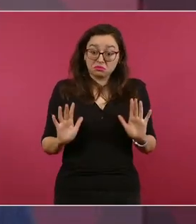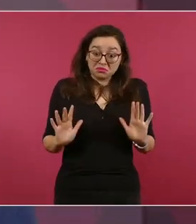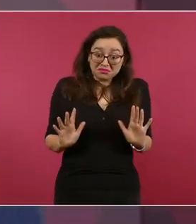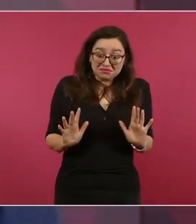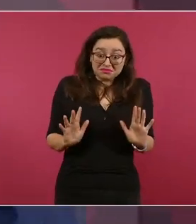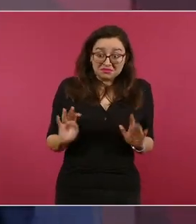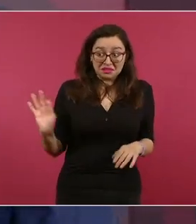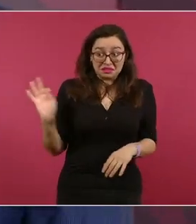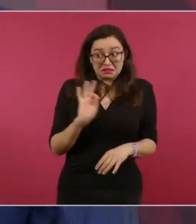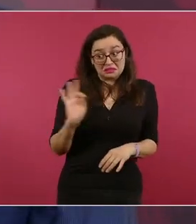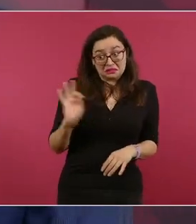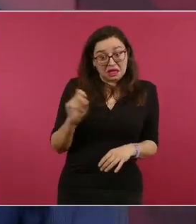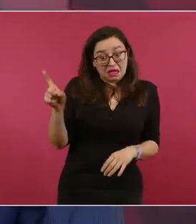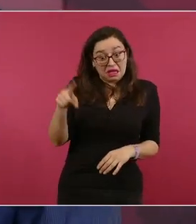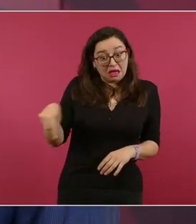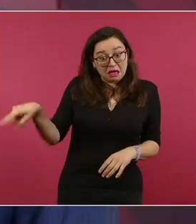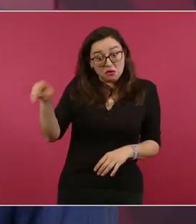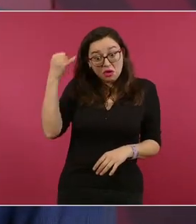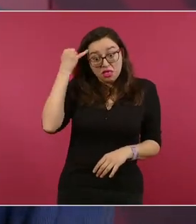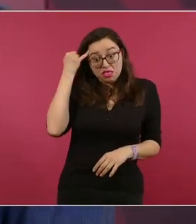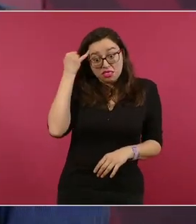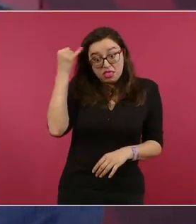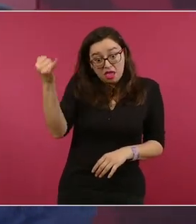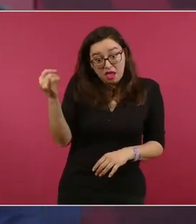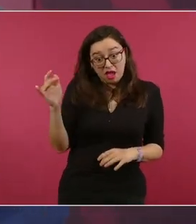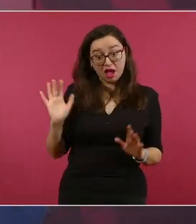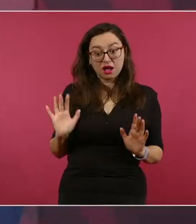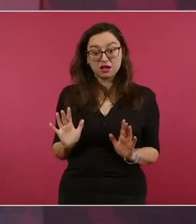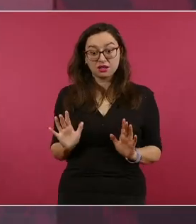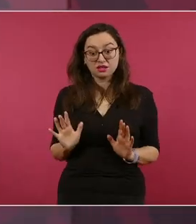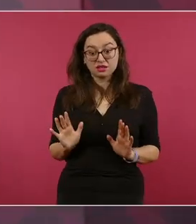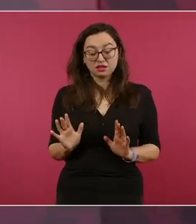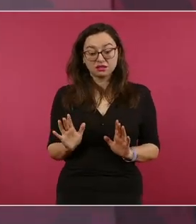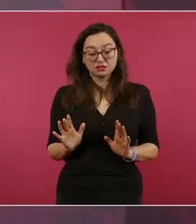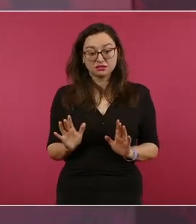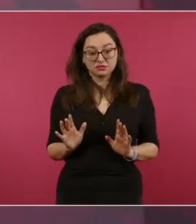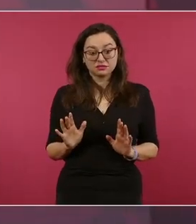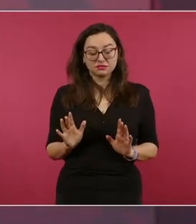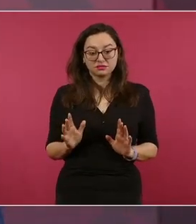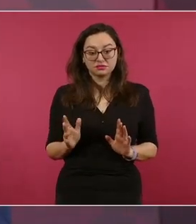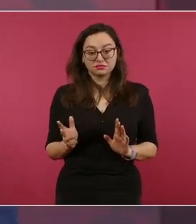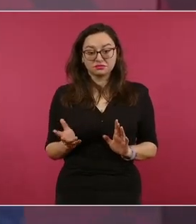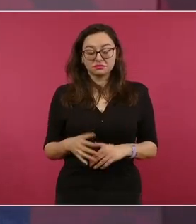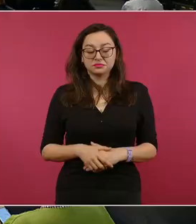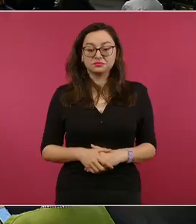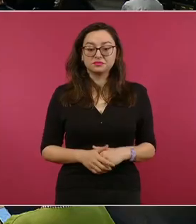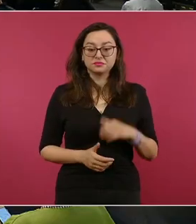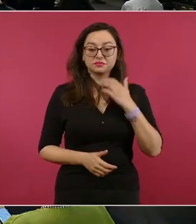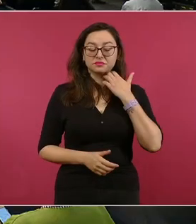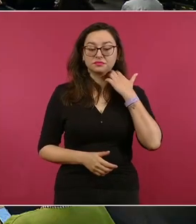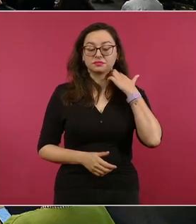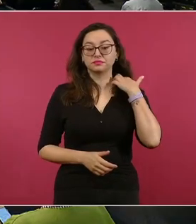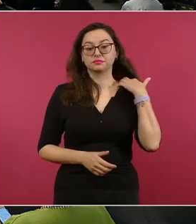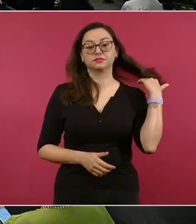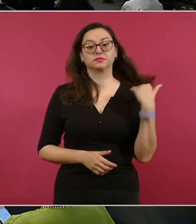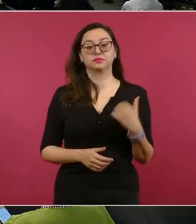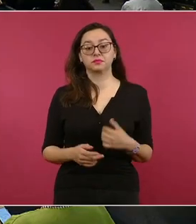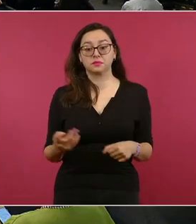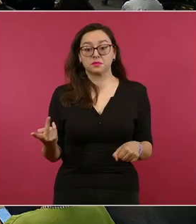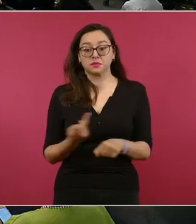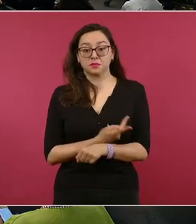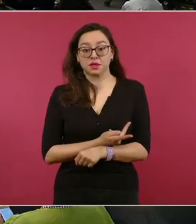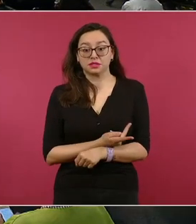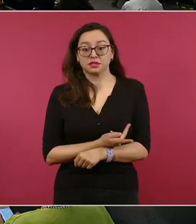¿Por qué digo esto? Porque habíamos comentado esto y como dos funcionarios,